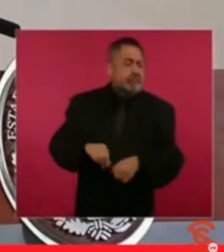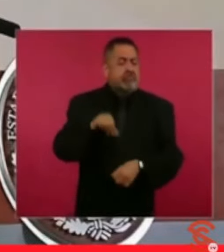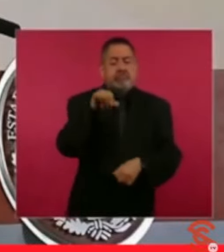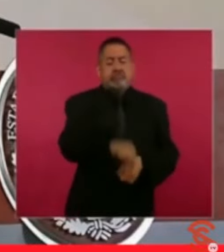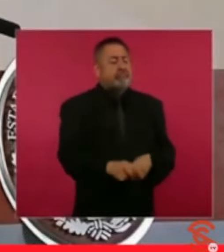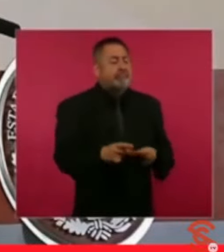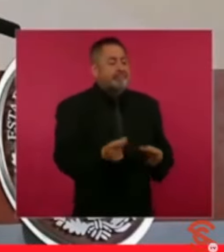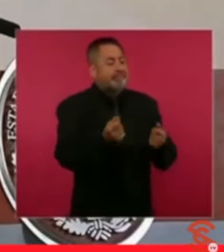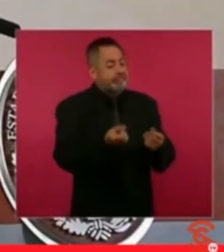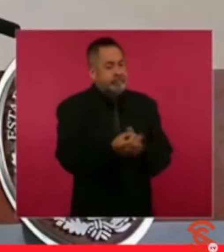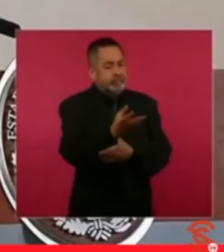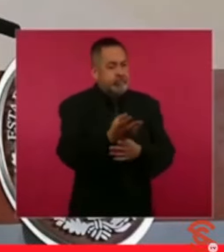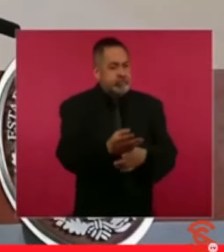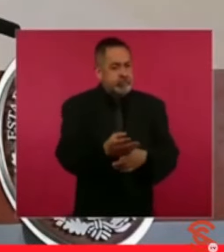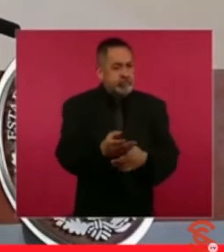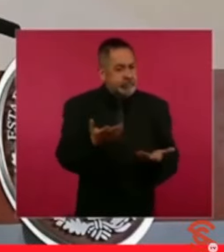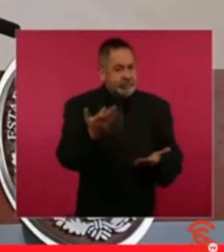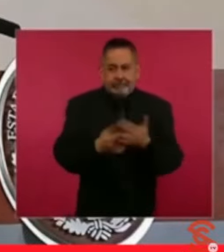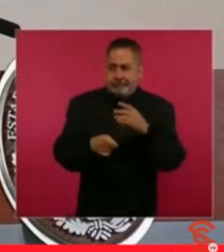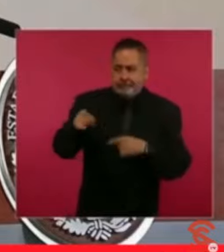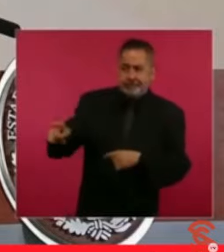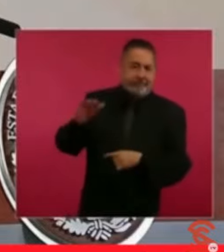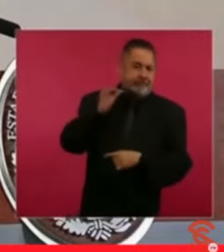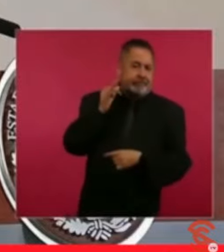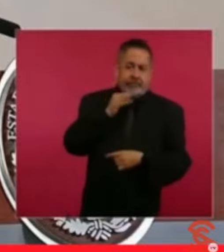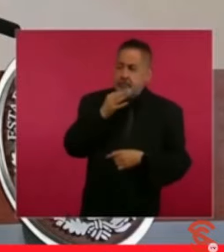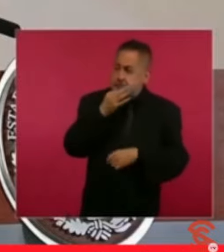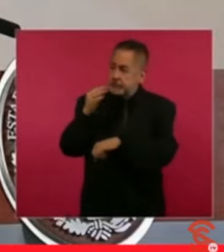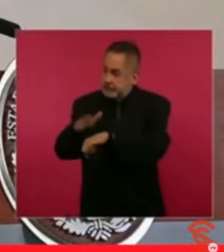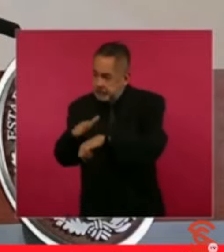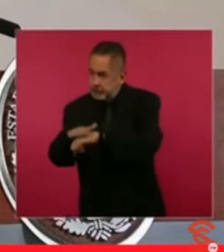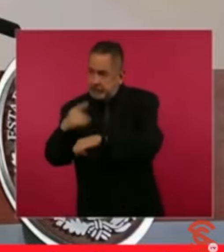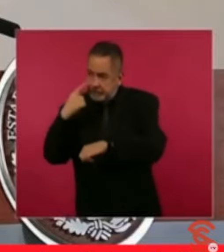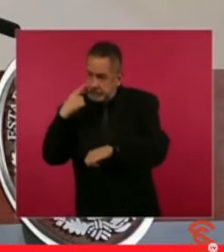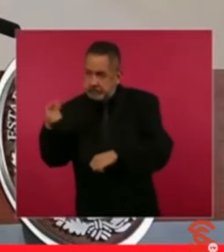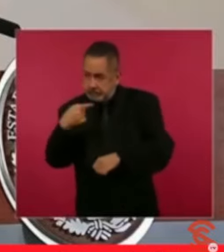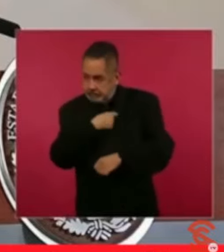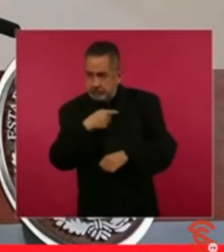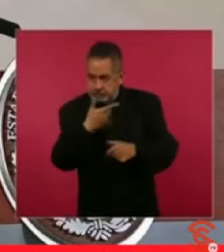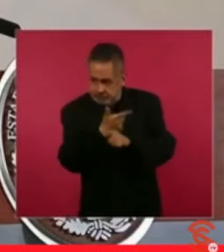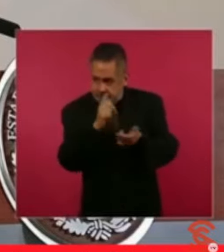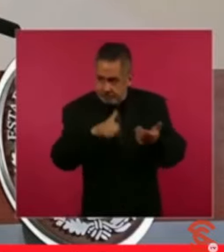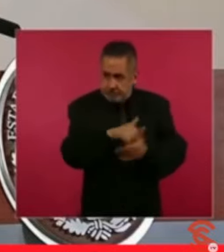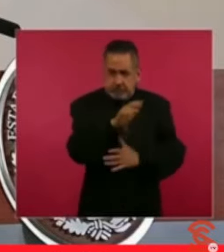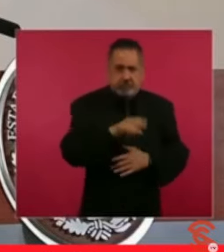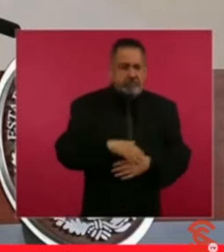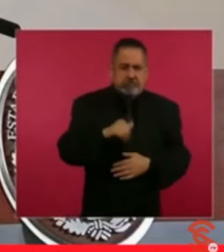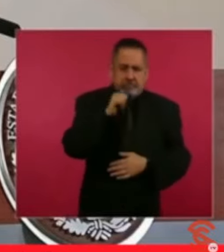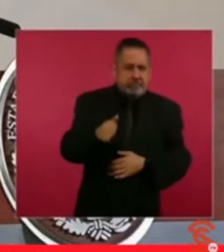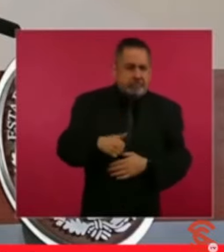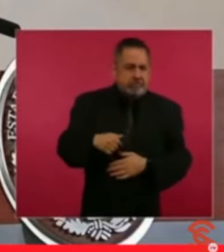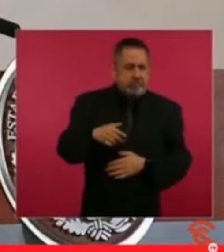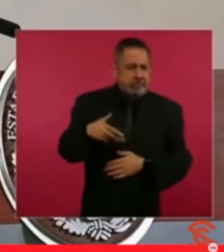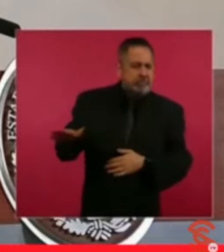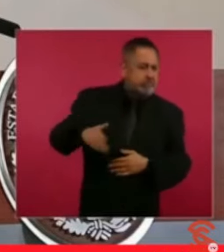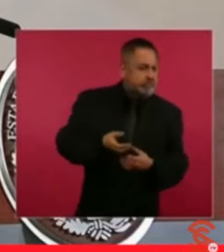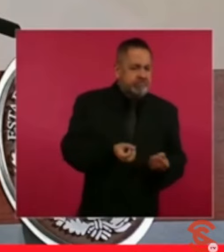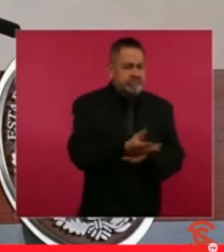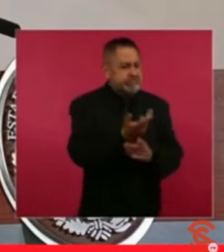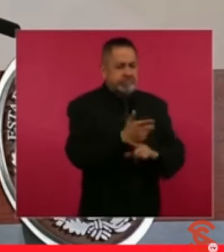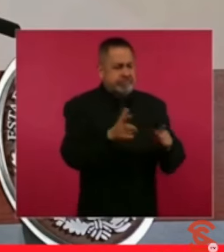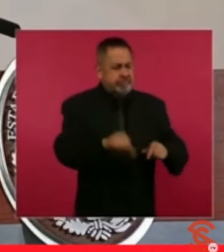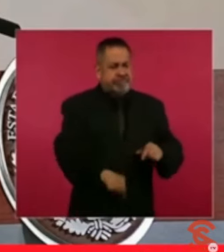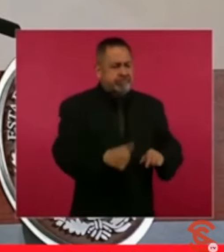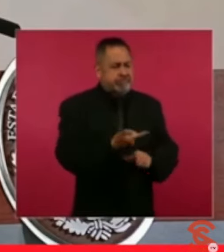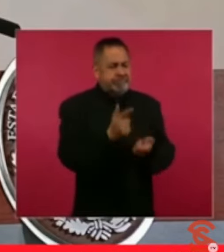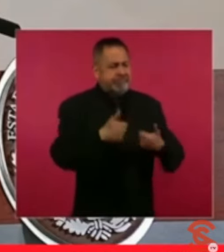la representación social para conocer y desvirtuar las supuestas pruebas presentadas por